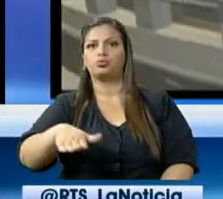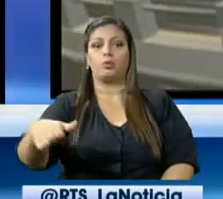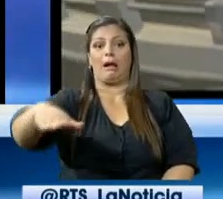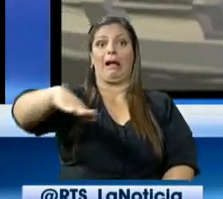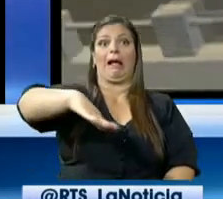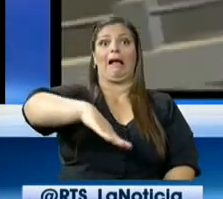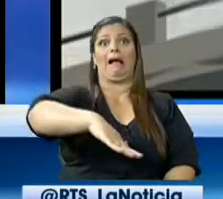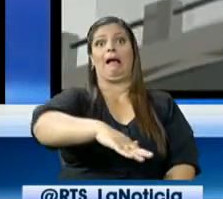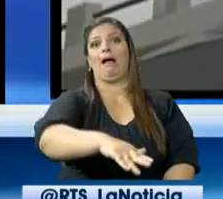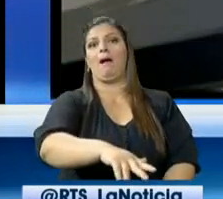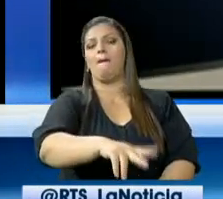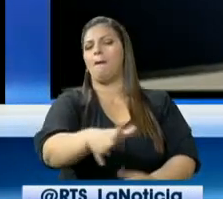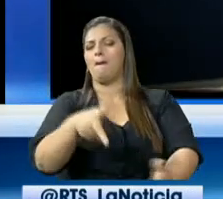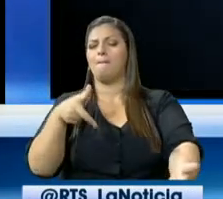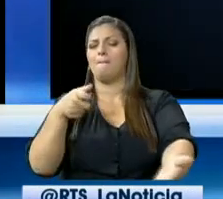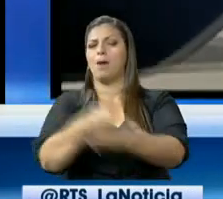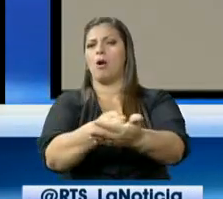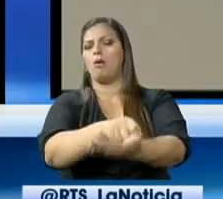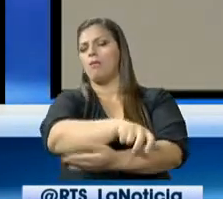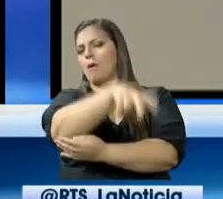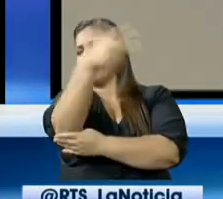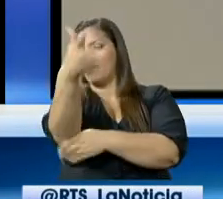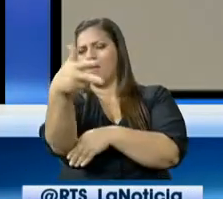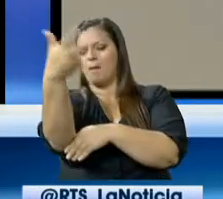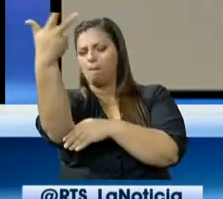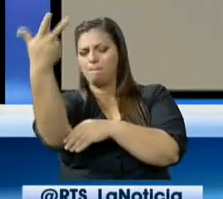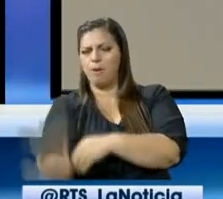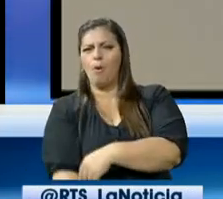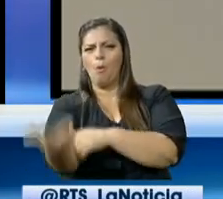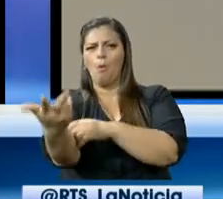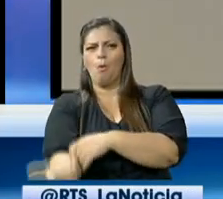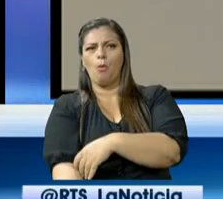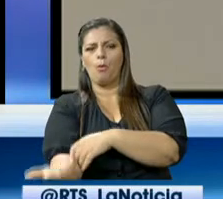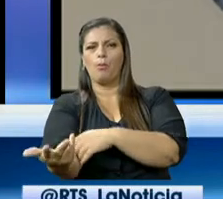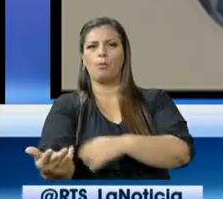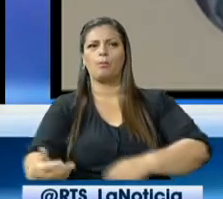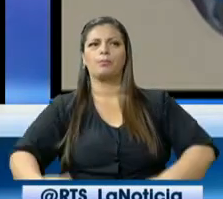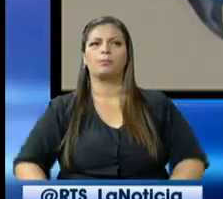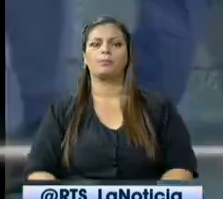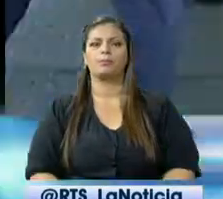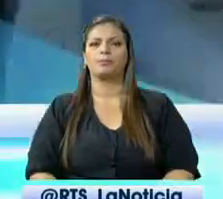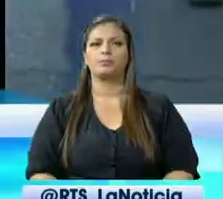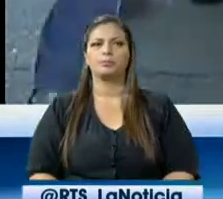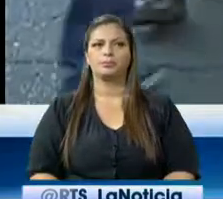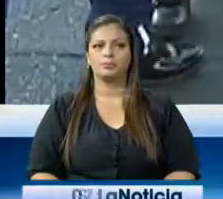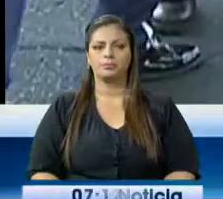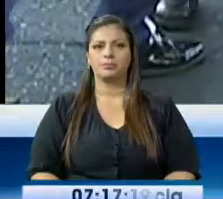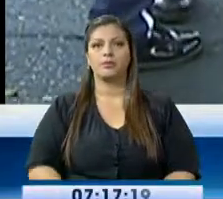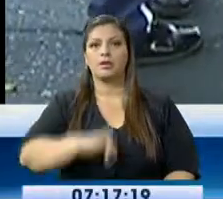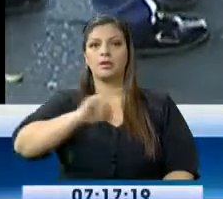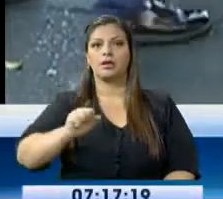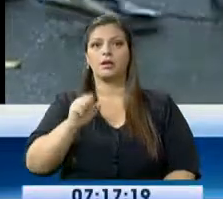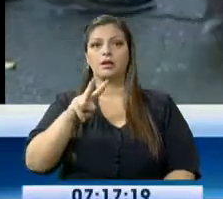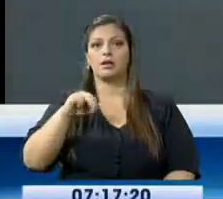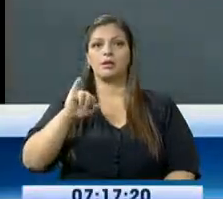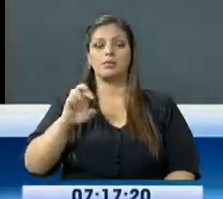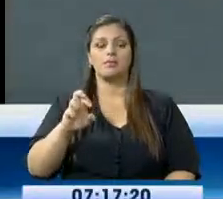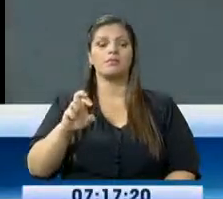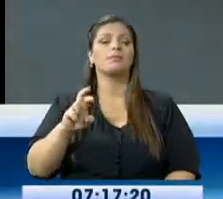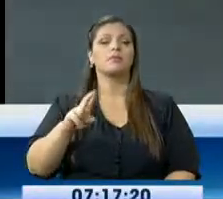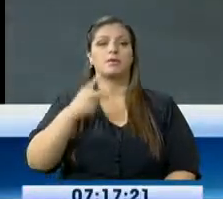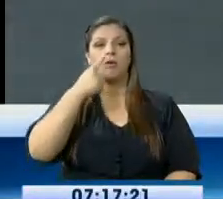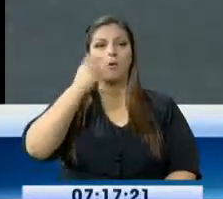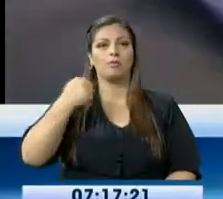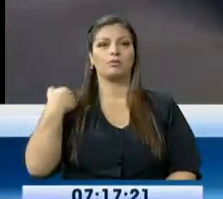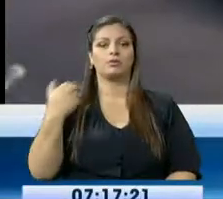de nivel. Ahí se produce la caída hacia el subsuelo que tenemos aquí, la avenida Carlos Julio. Javier A., de 33 años, era quien manejaba